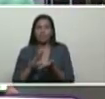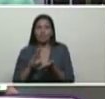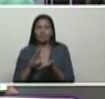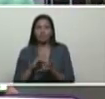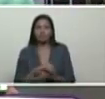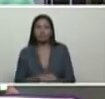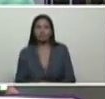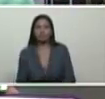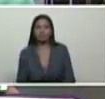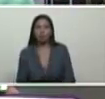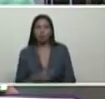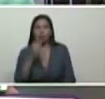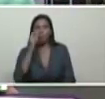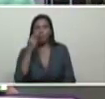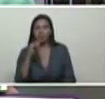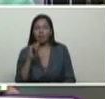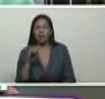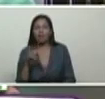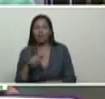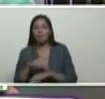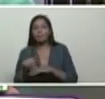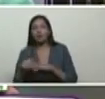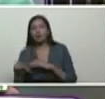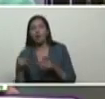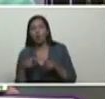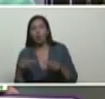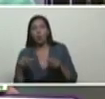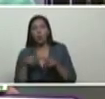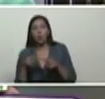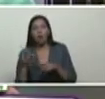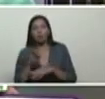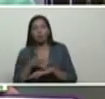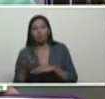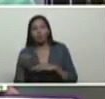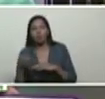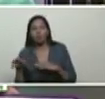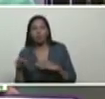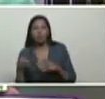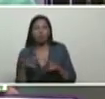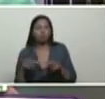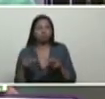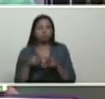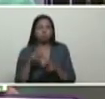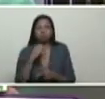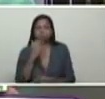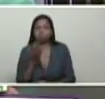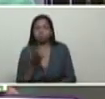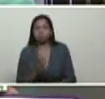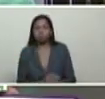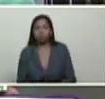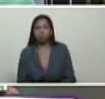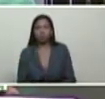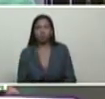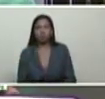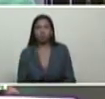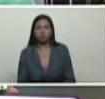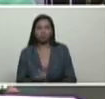María Pineda, que queda en la parroquia Catedral, ahí en el municipio de Ribar, en Barquisimeto. Abandono